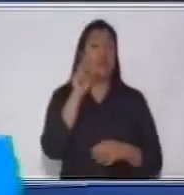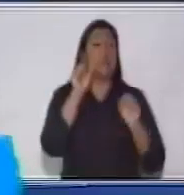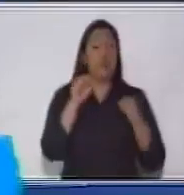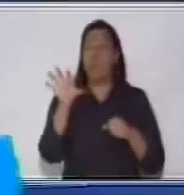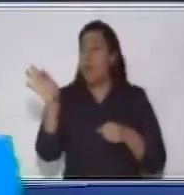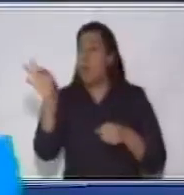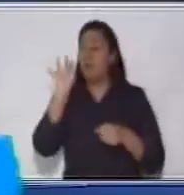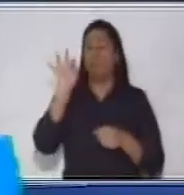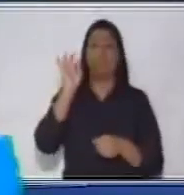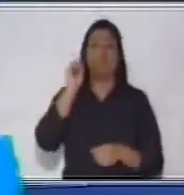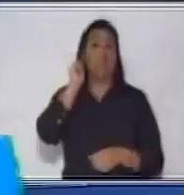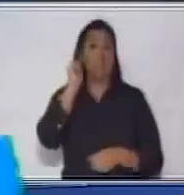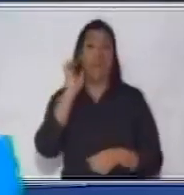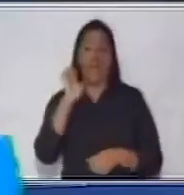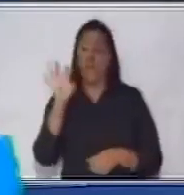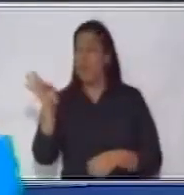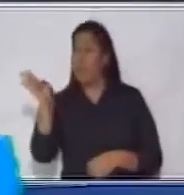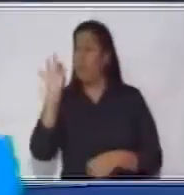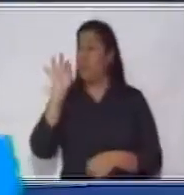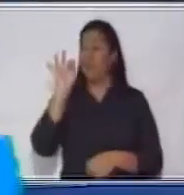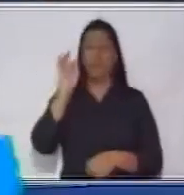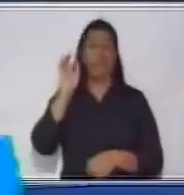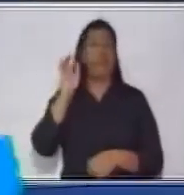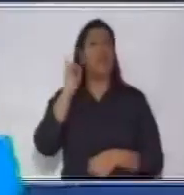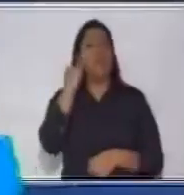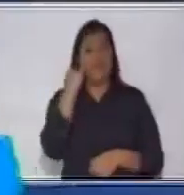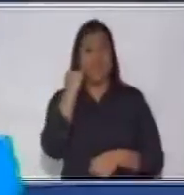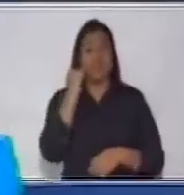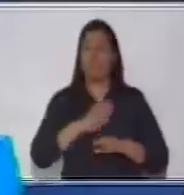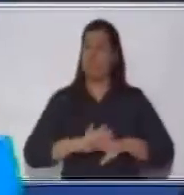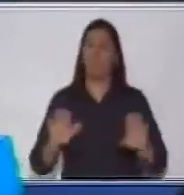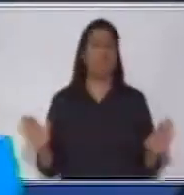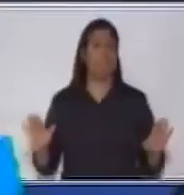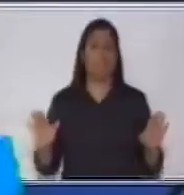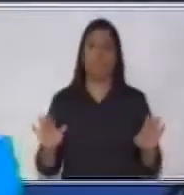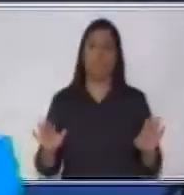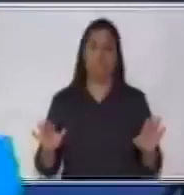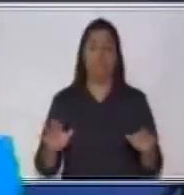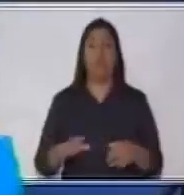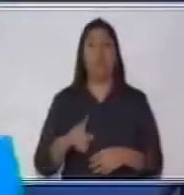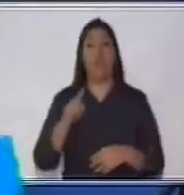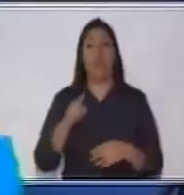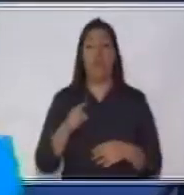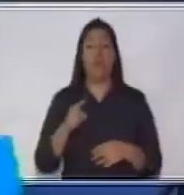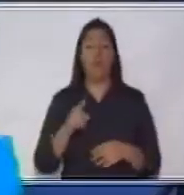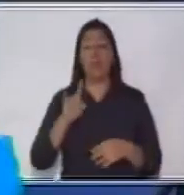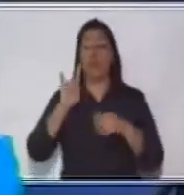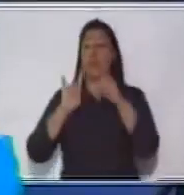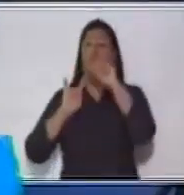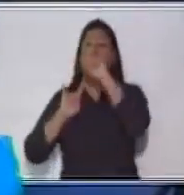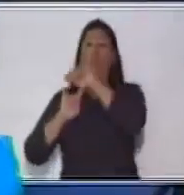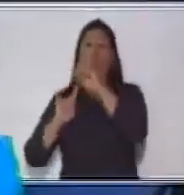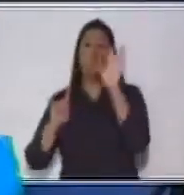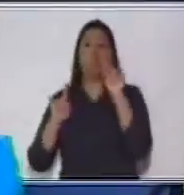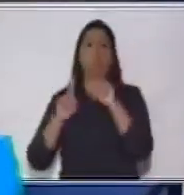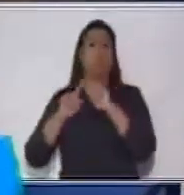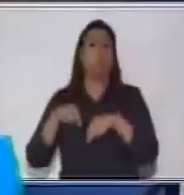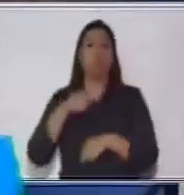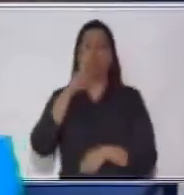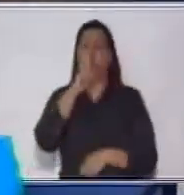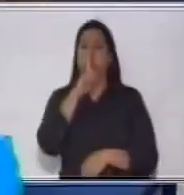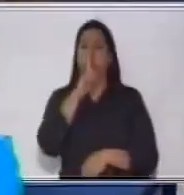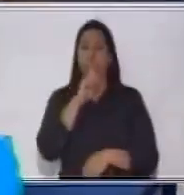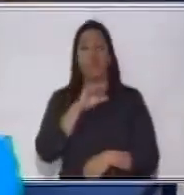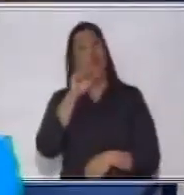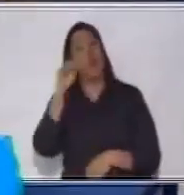vocal e y la vocal i, y en eso ahí pierde su sonido. Y luego el fonema